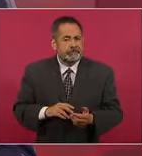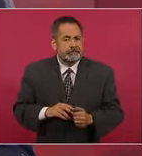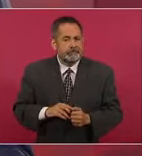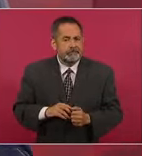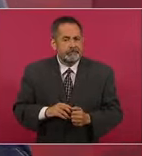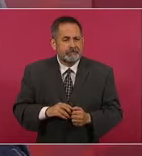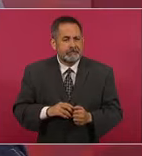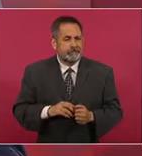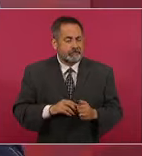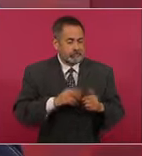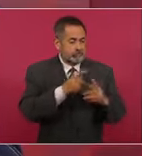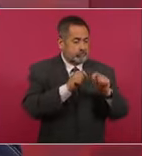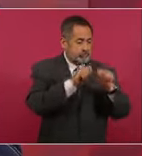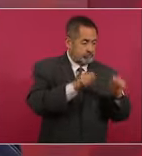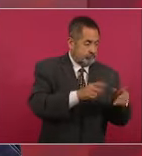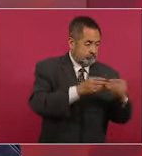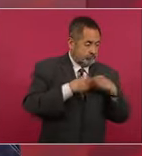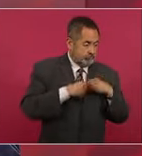relacionado.